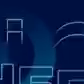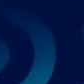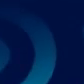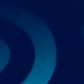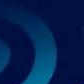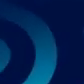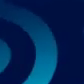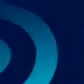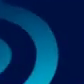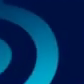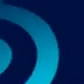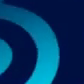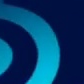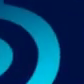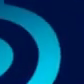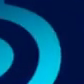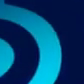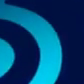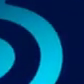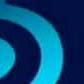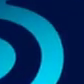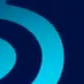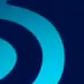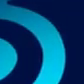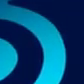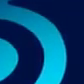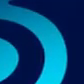a continuación caribbean